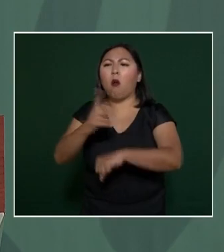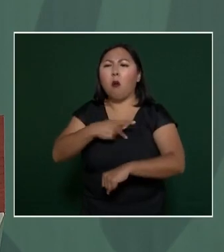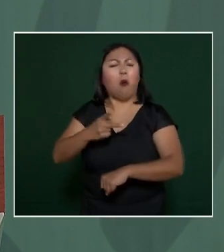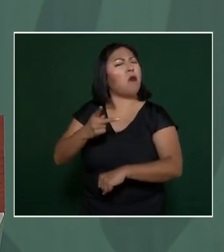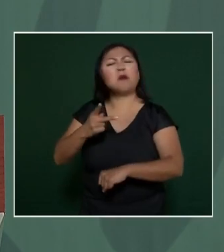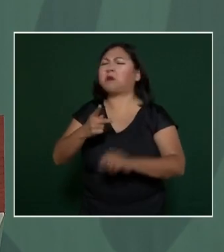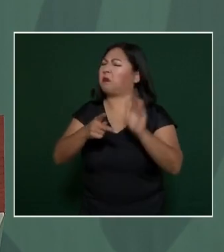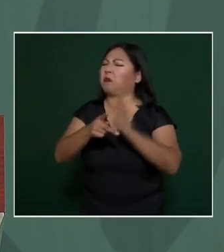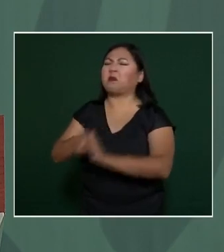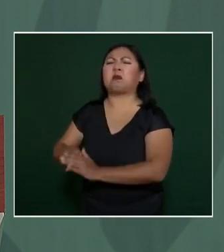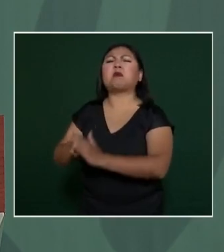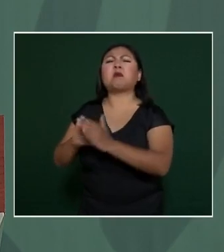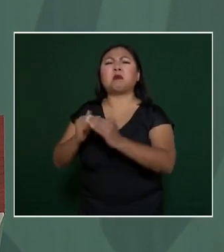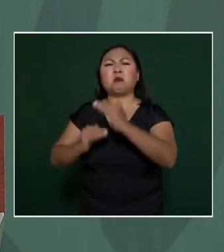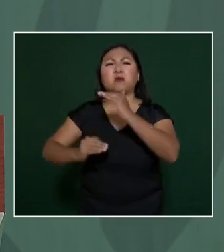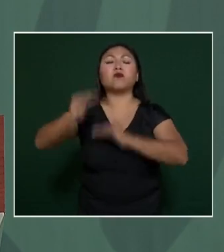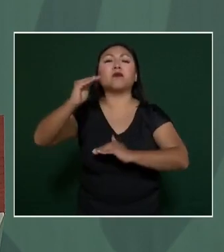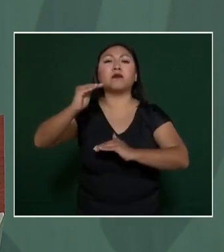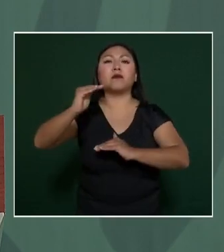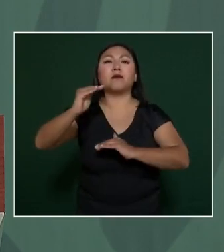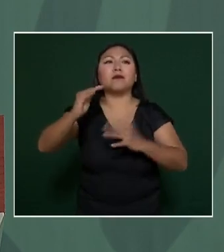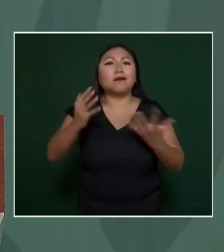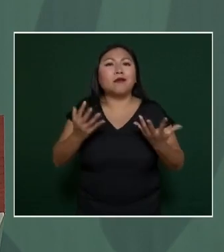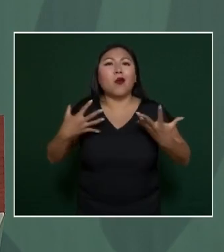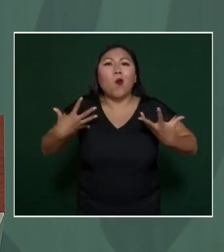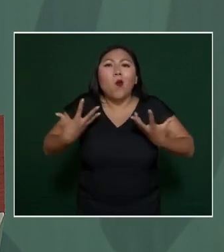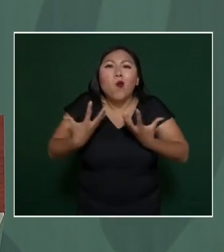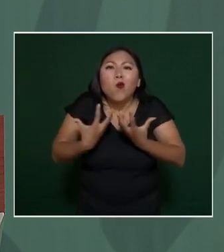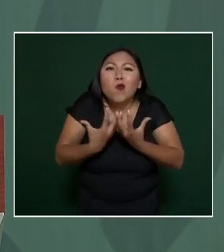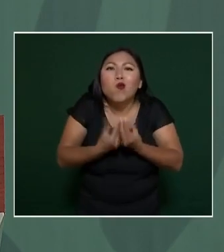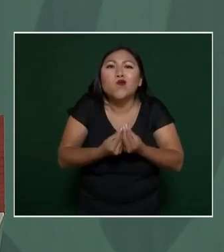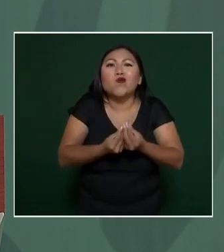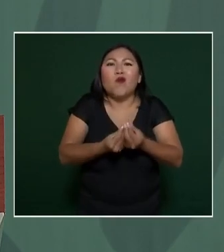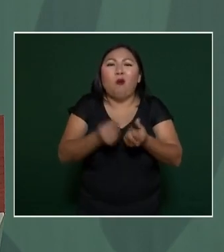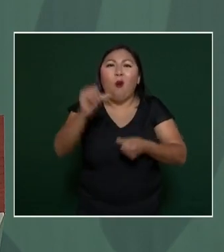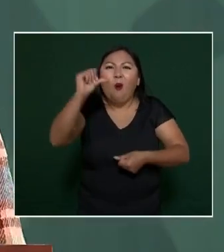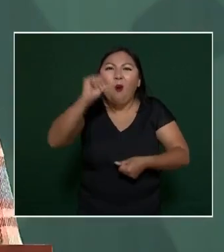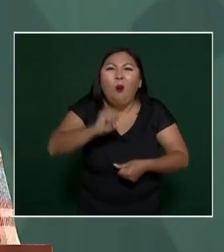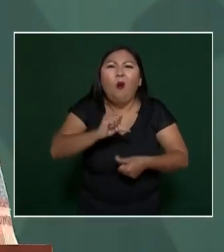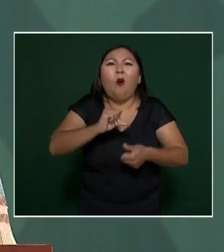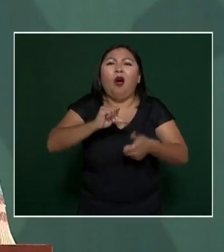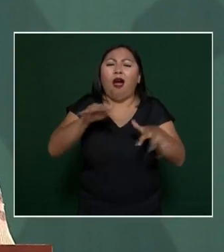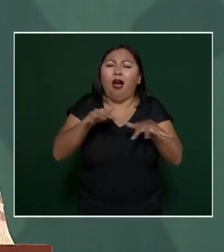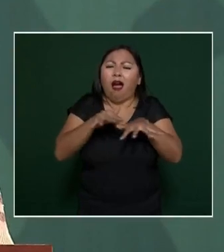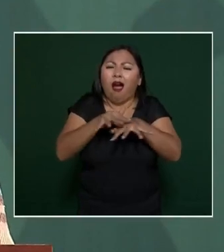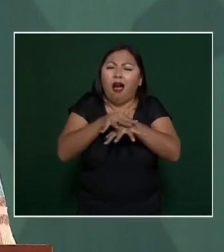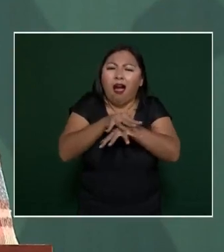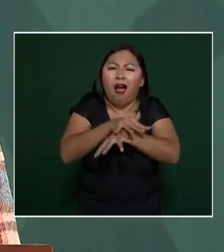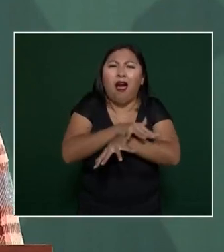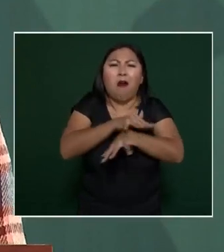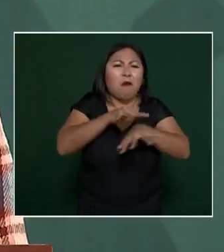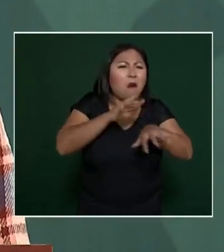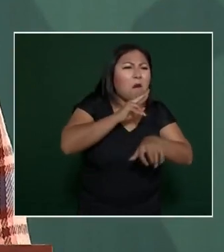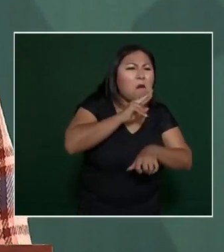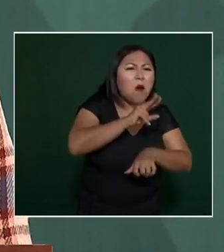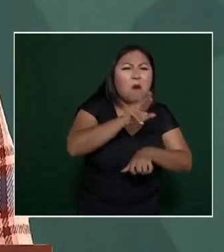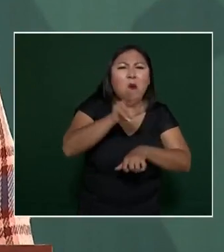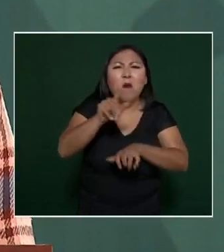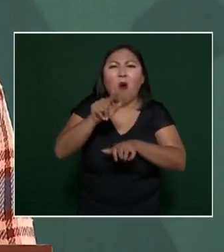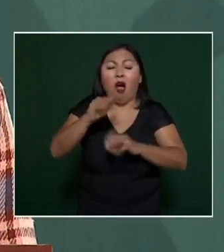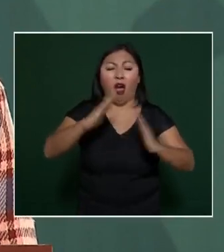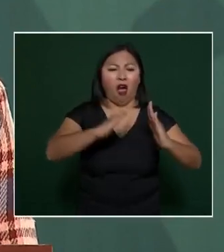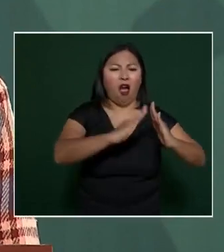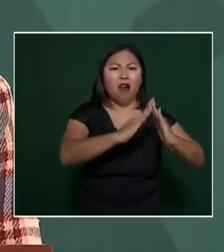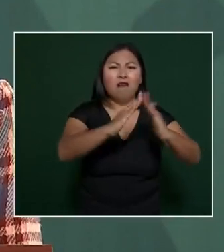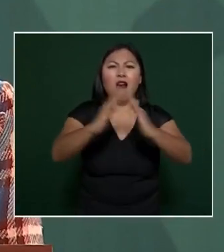condición por eso juntos estamos materializando esta transformación en cada calle y en cada hogar baja